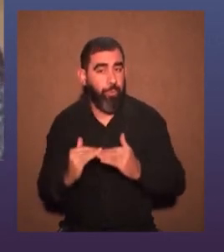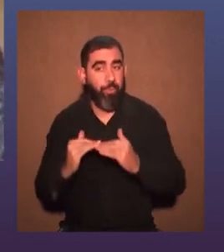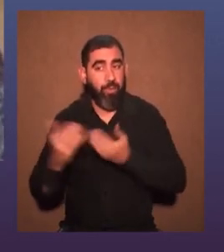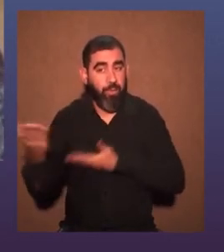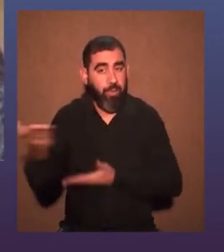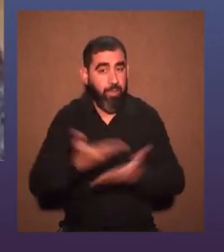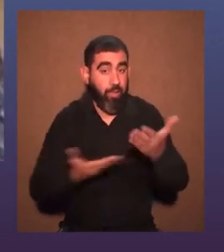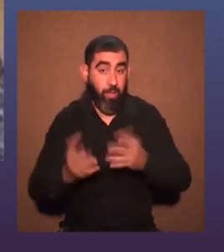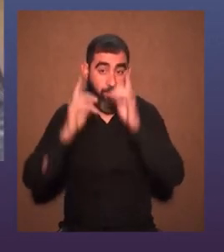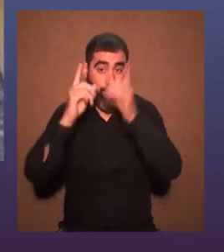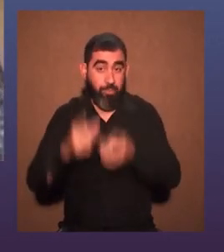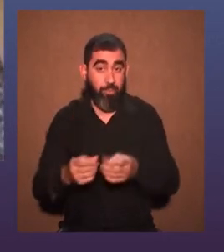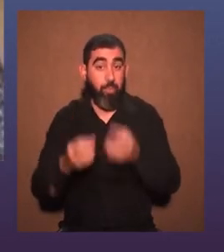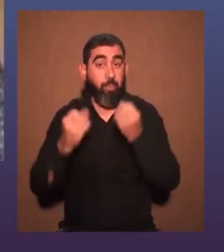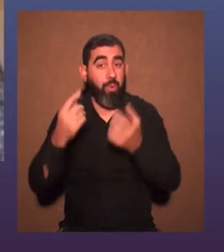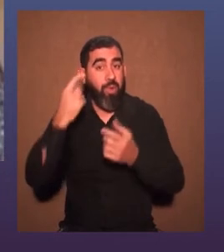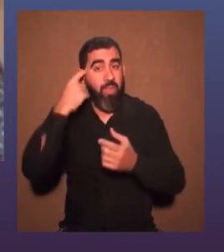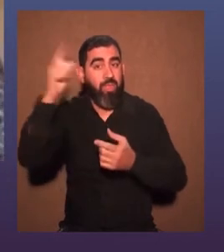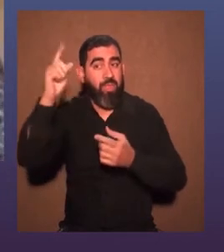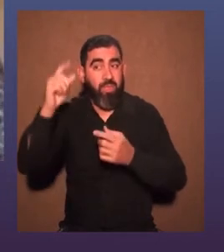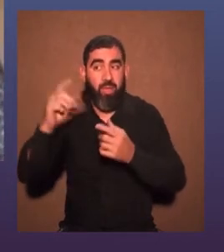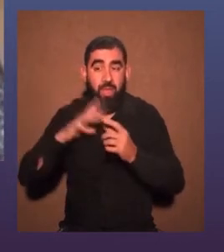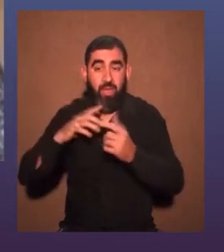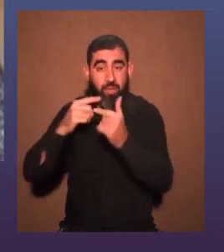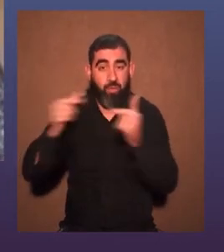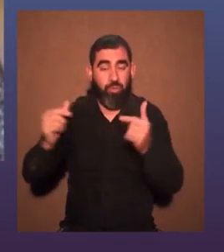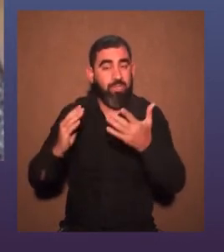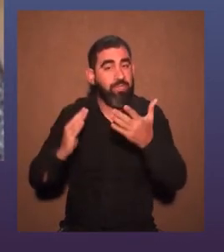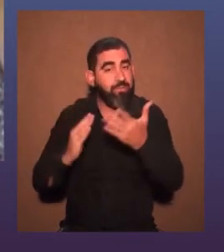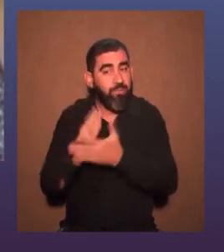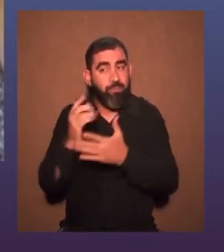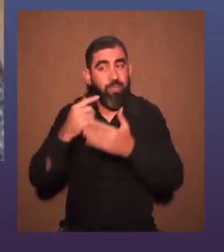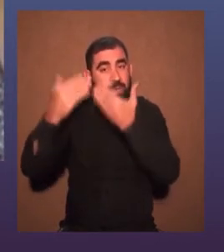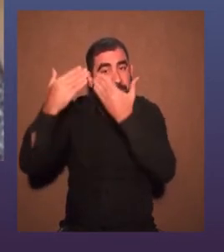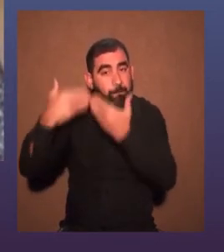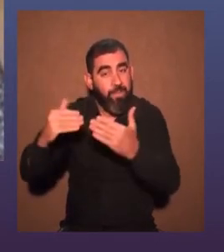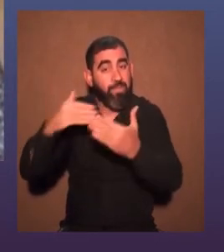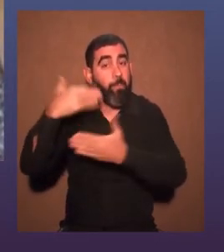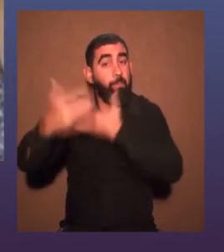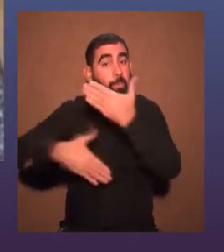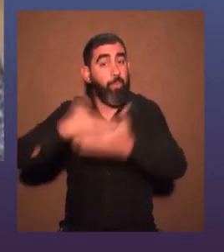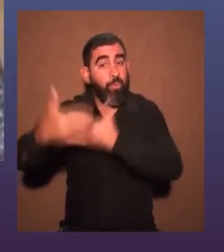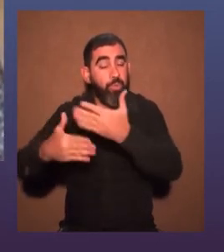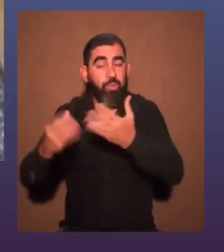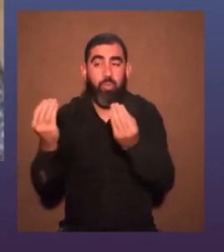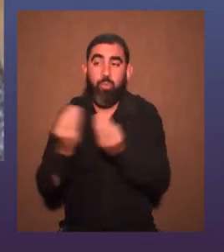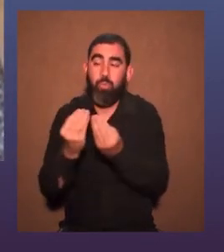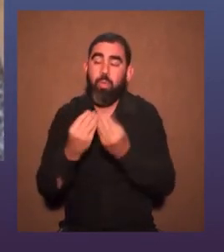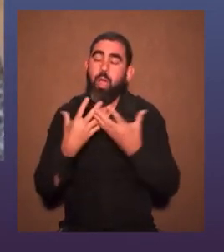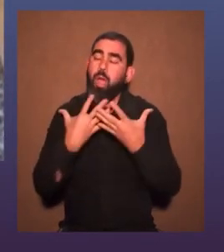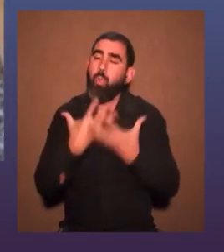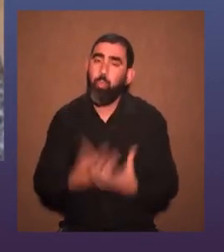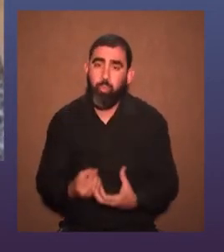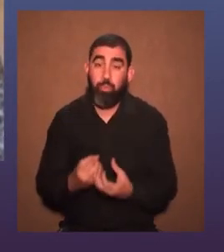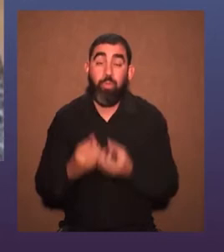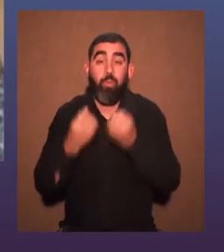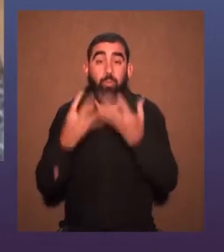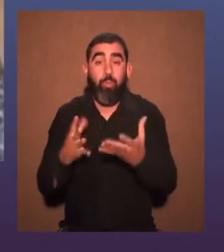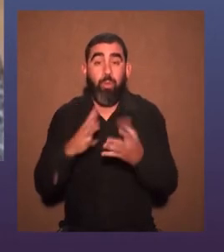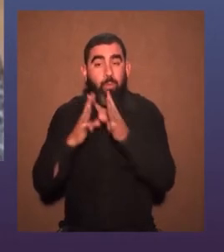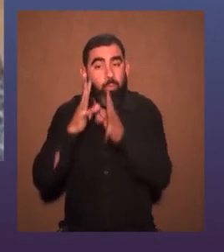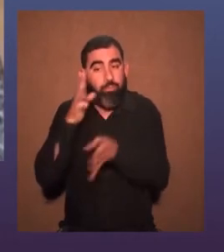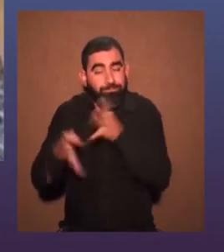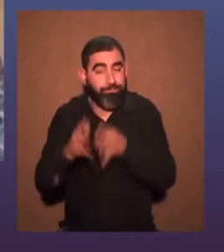porque creo que la creatividad y la creación siempre se inician procesos como de mucha angustia, es inevitable, porque es un